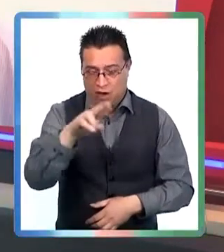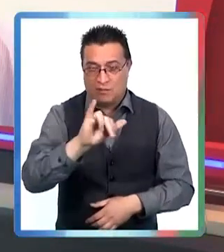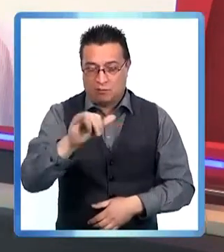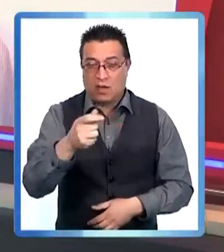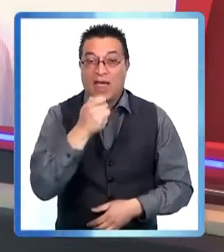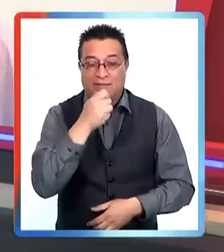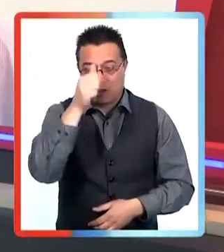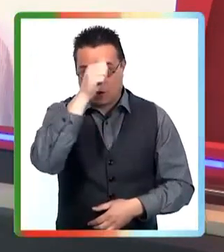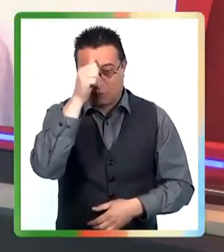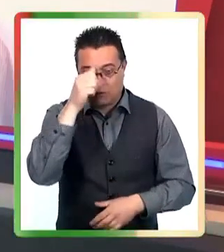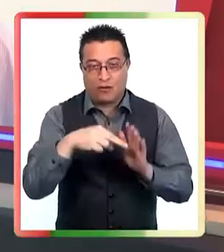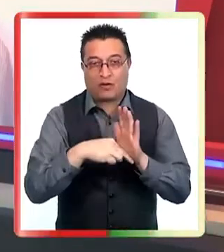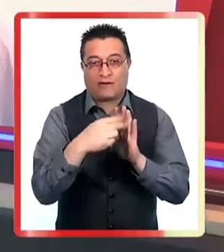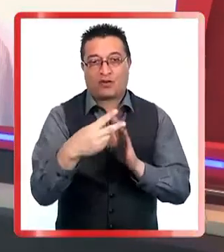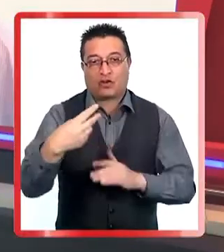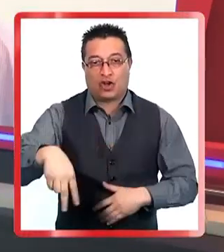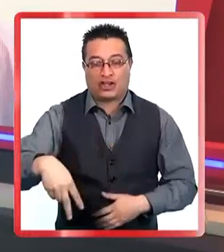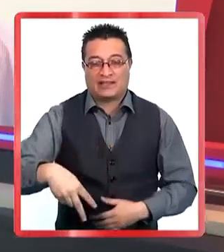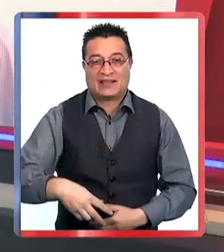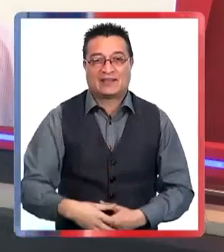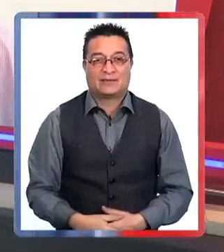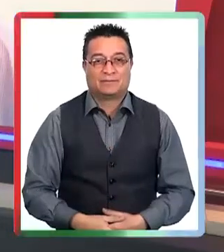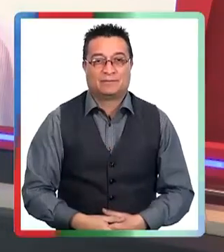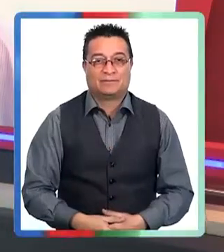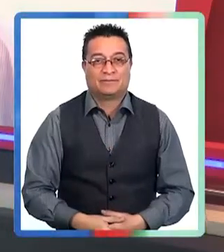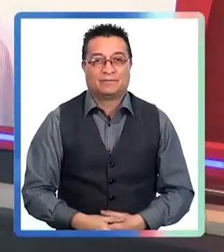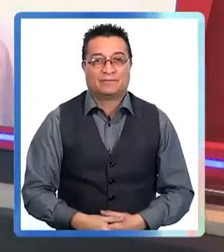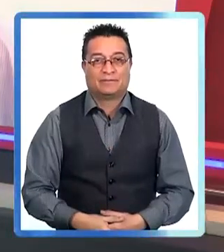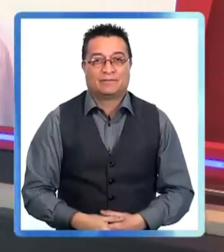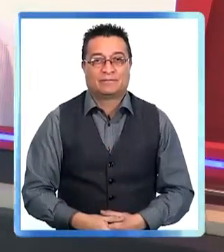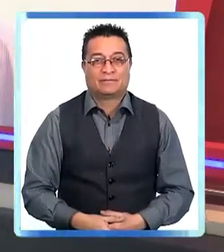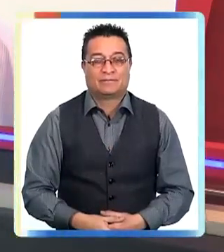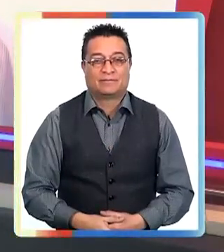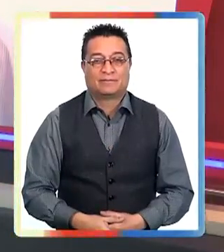inmediato con más entrevista del domingo de Portavoz Noticias. No se vayan.